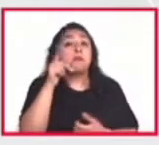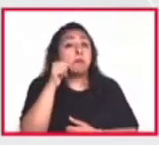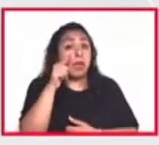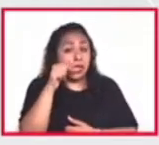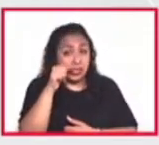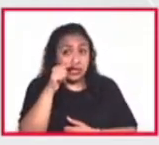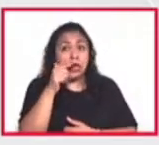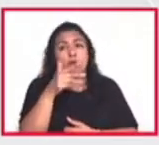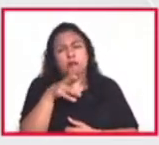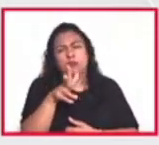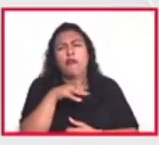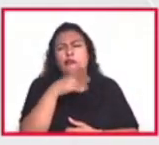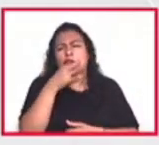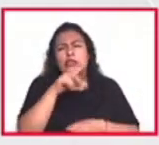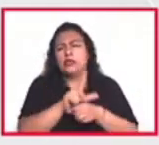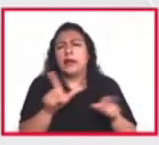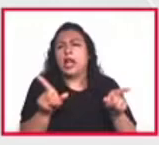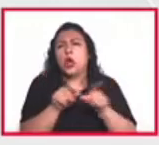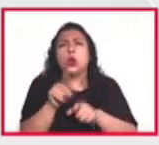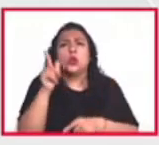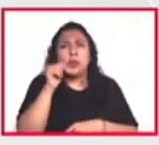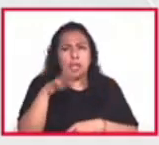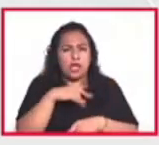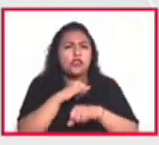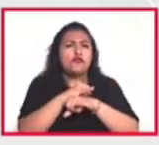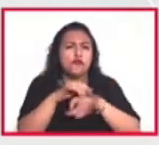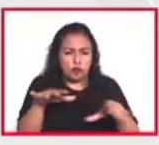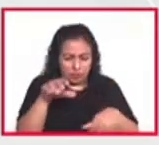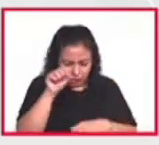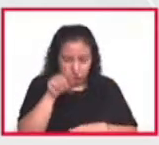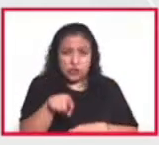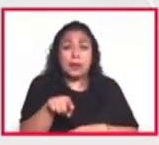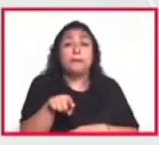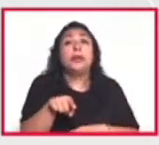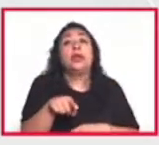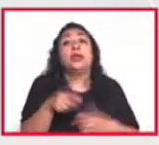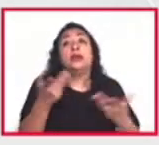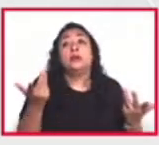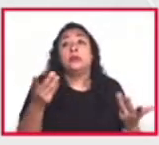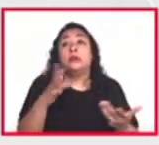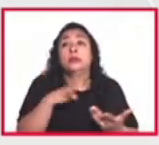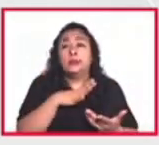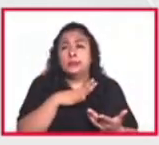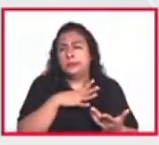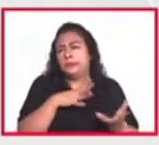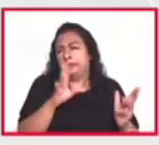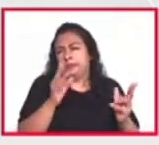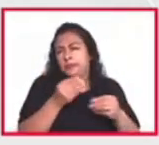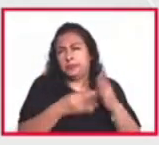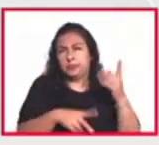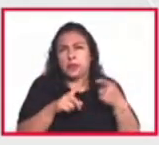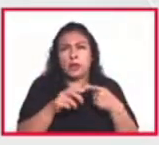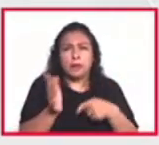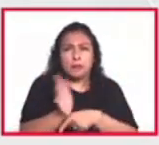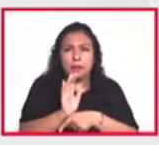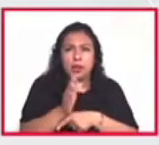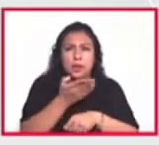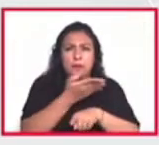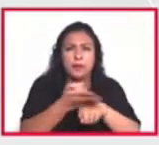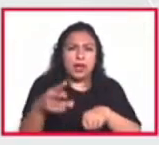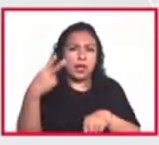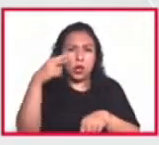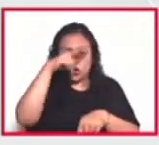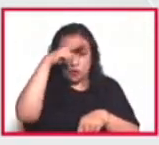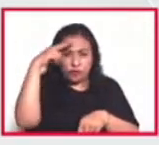un festival corto, el día de mañana tendremos también un reporte y estará, entre otras cosas, la película Blanco de Verano de